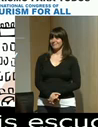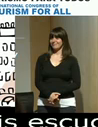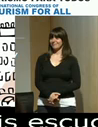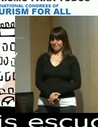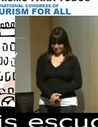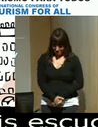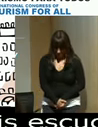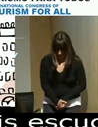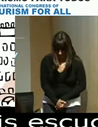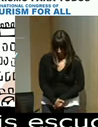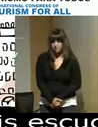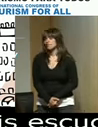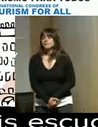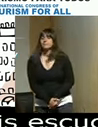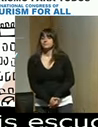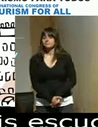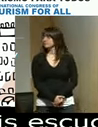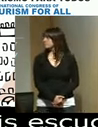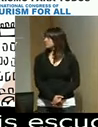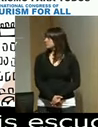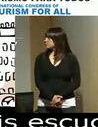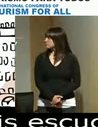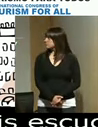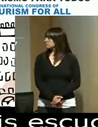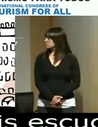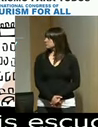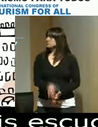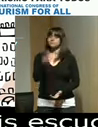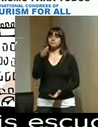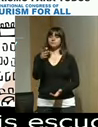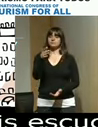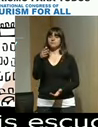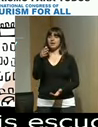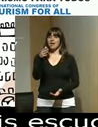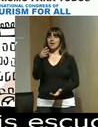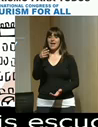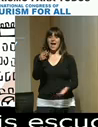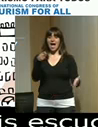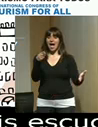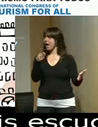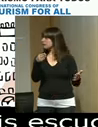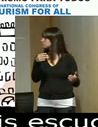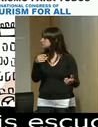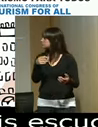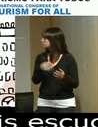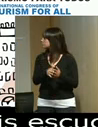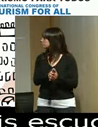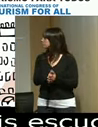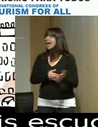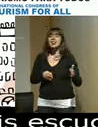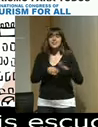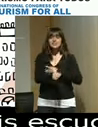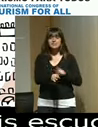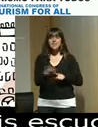Gracias. Pero hay que pasarlo. No. La accesibilidad es un criterio, es un